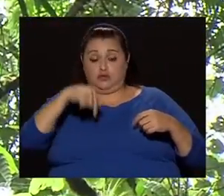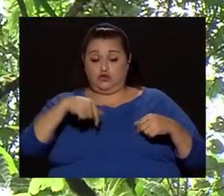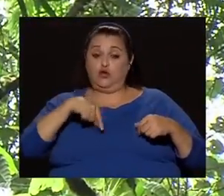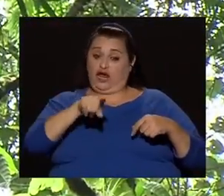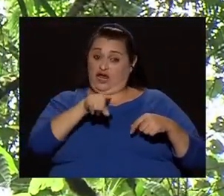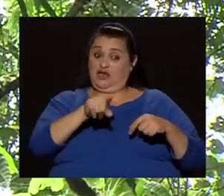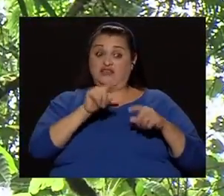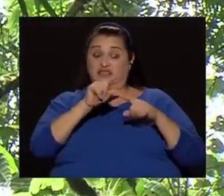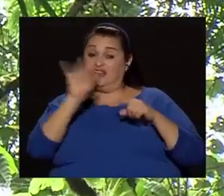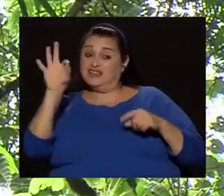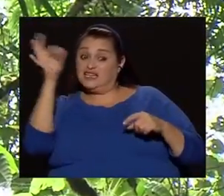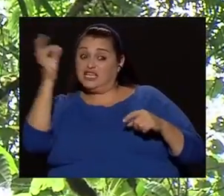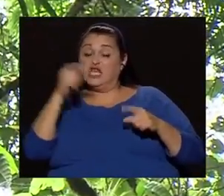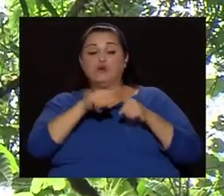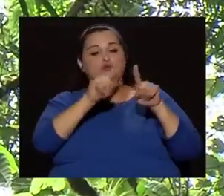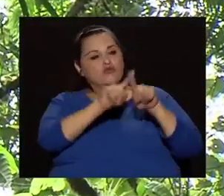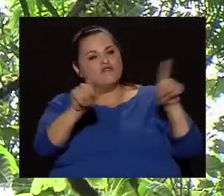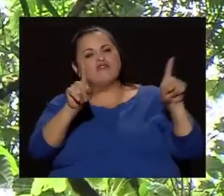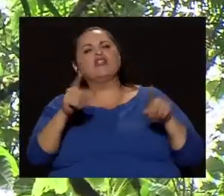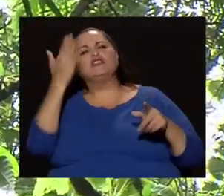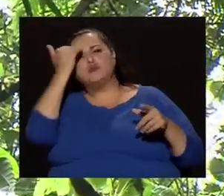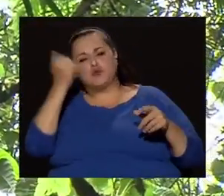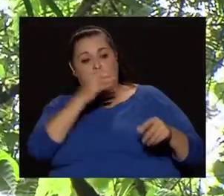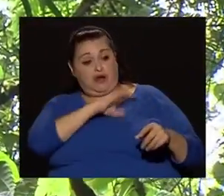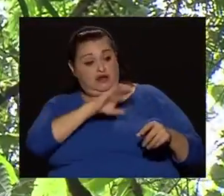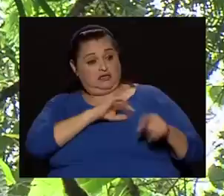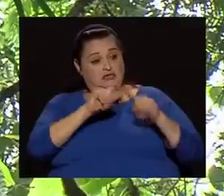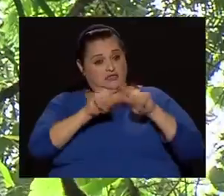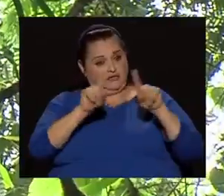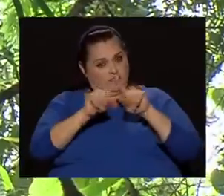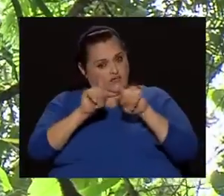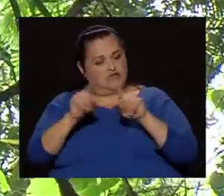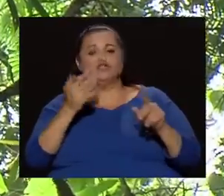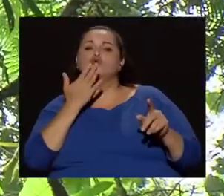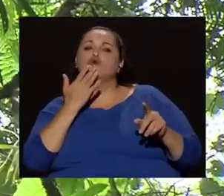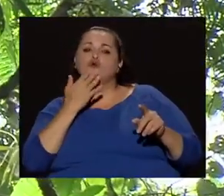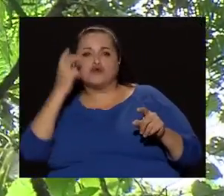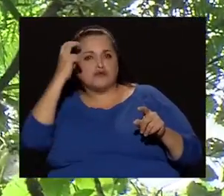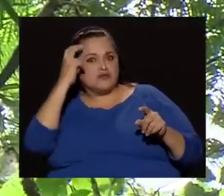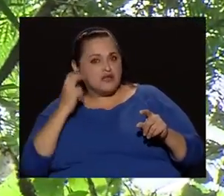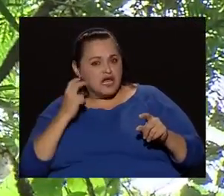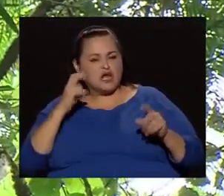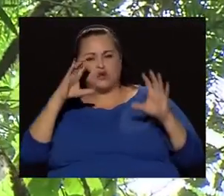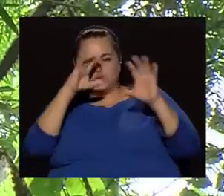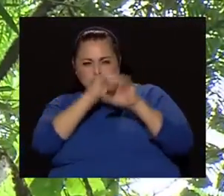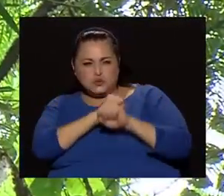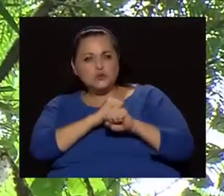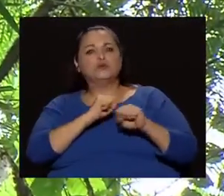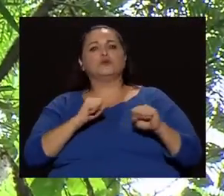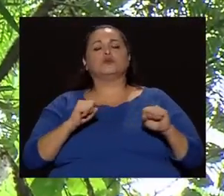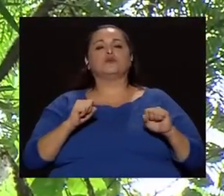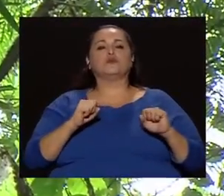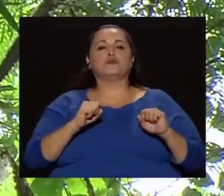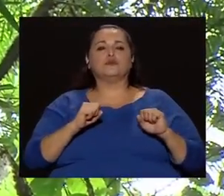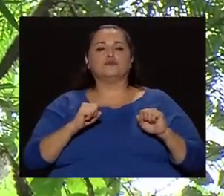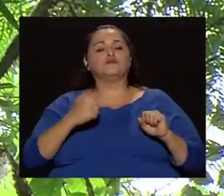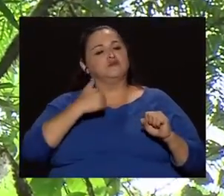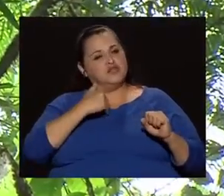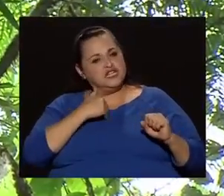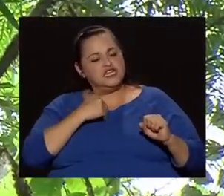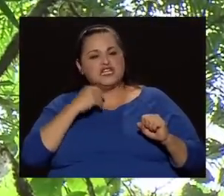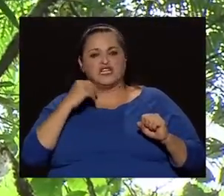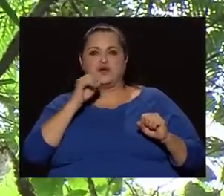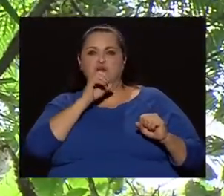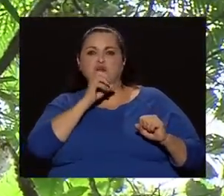color negro, pues oscuro, tiene un rugido, se le llama, un aullido, que justamente le